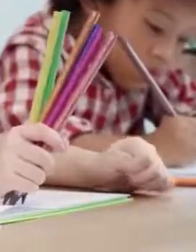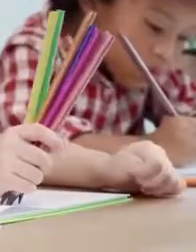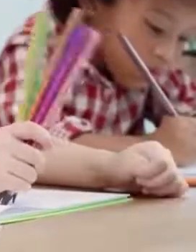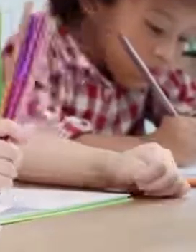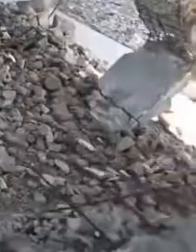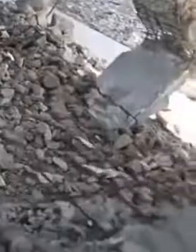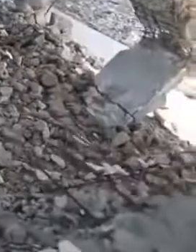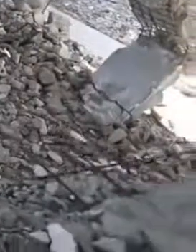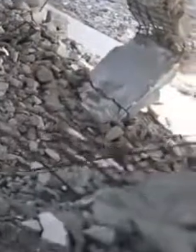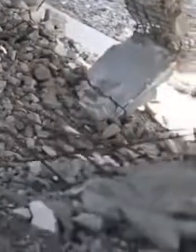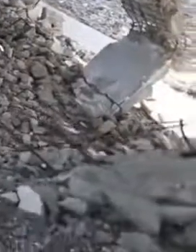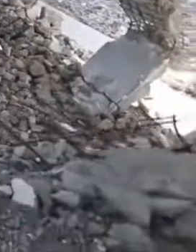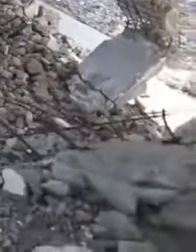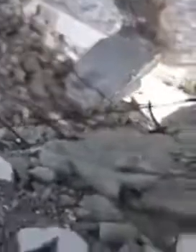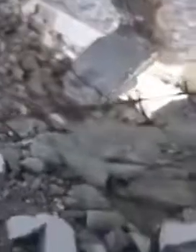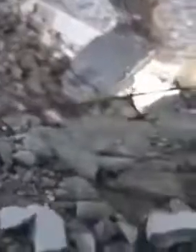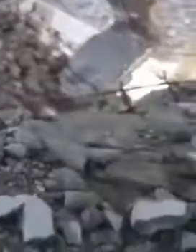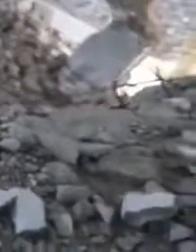de escasez.